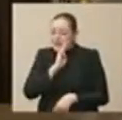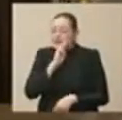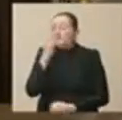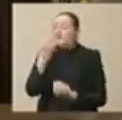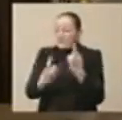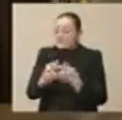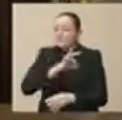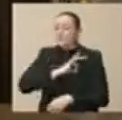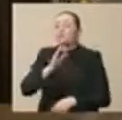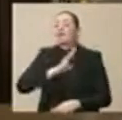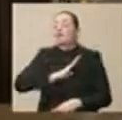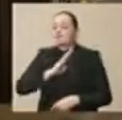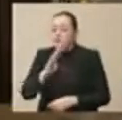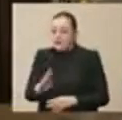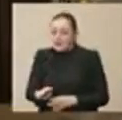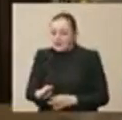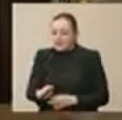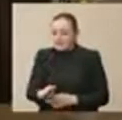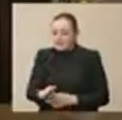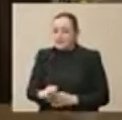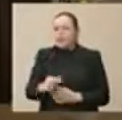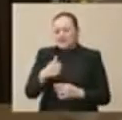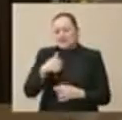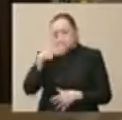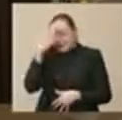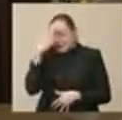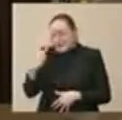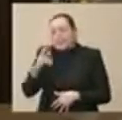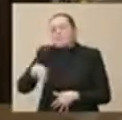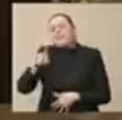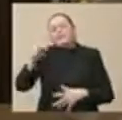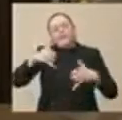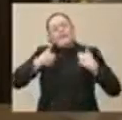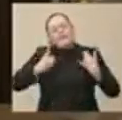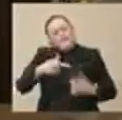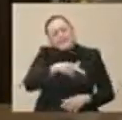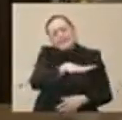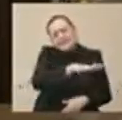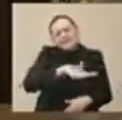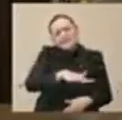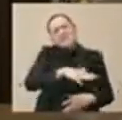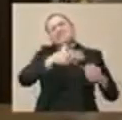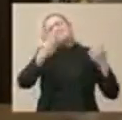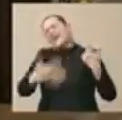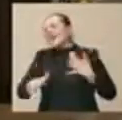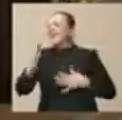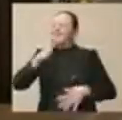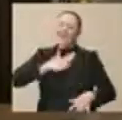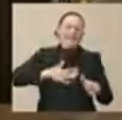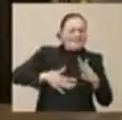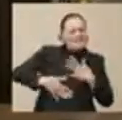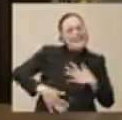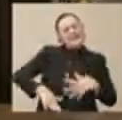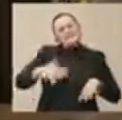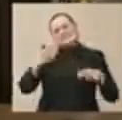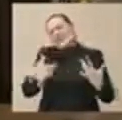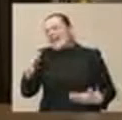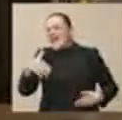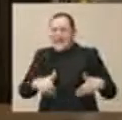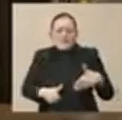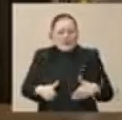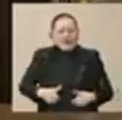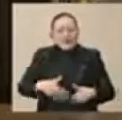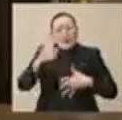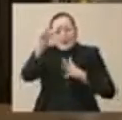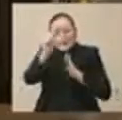vida entiendo que en todas y todos pero especialmente en los jóvenes hay cansancio hay hastío